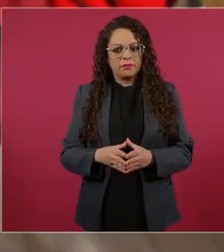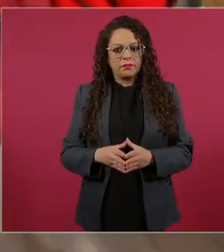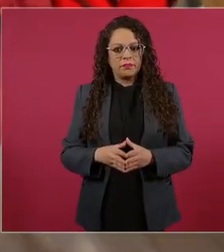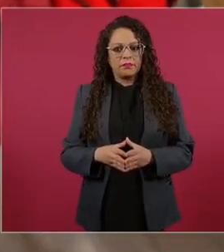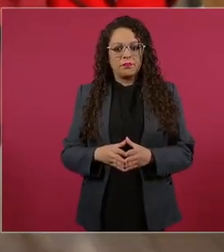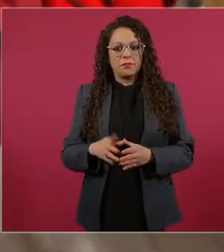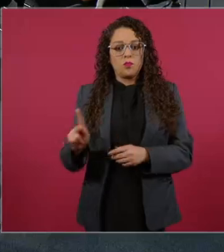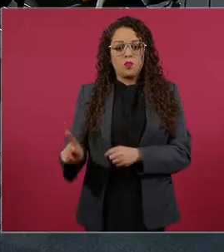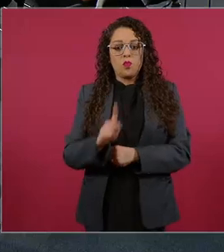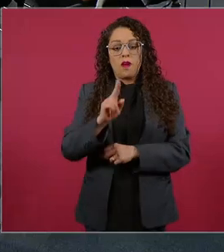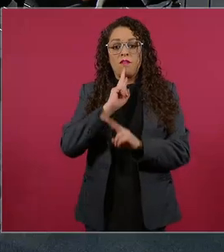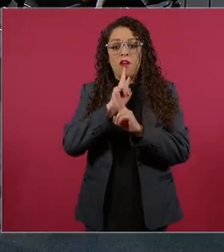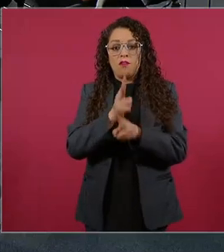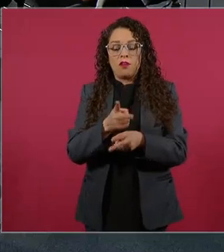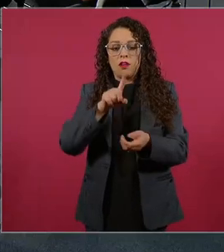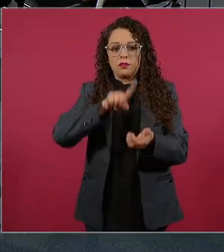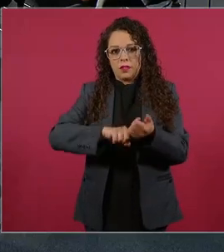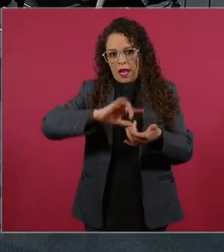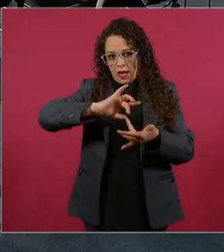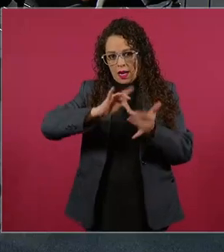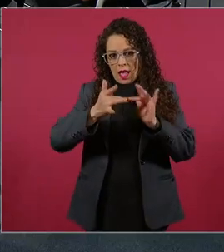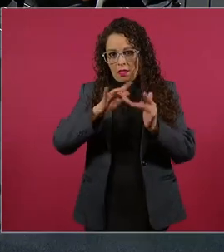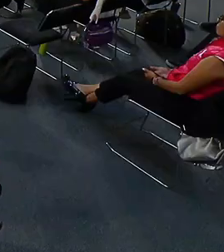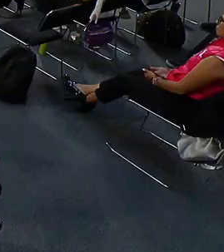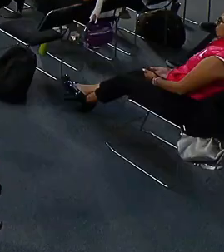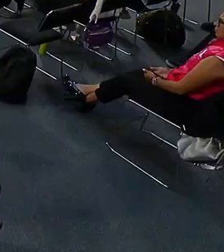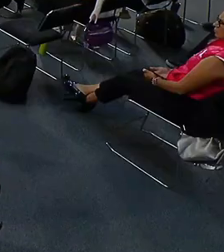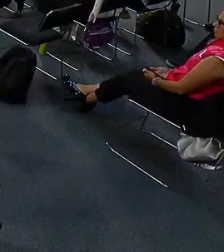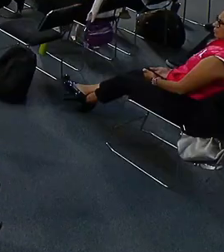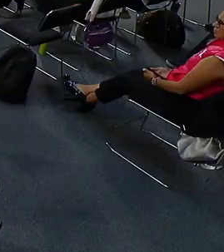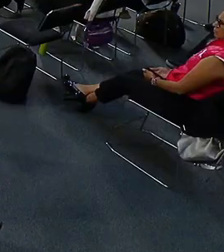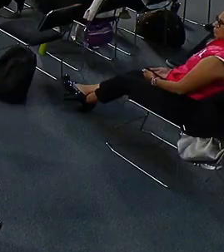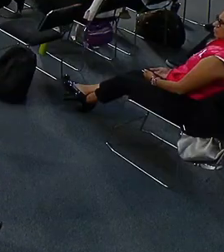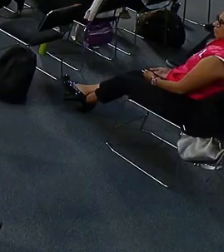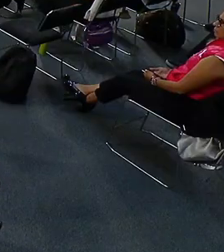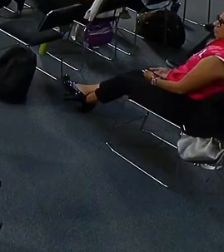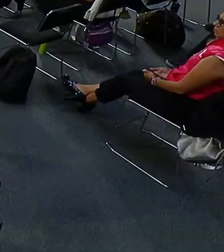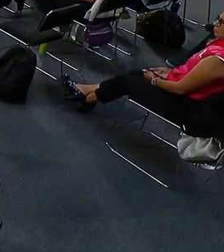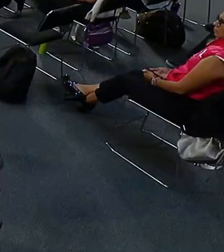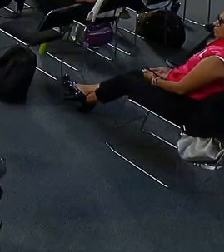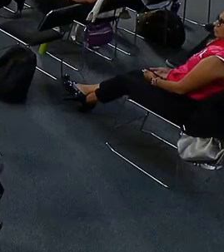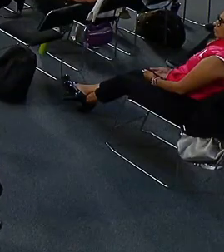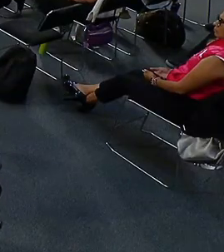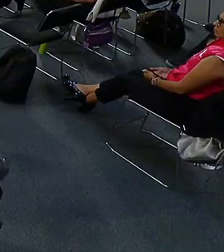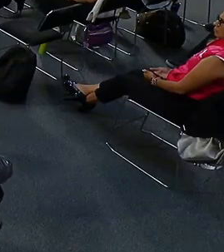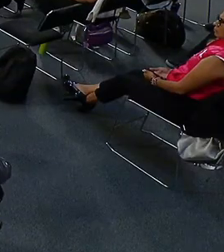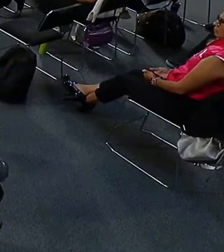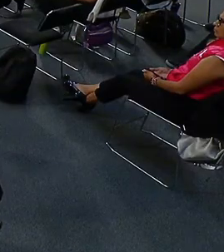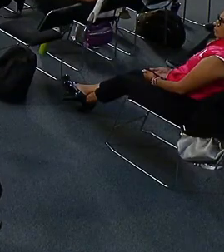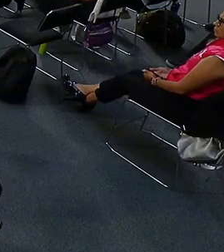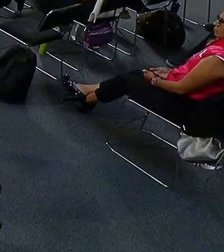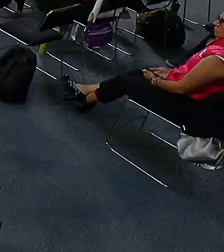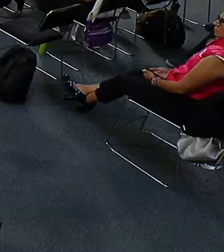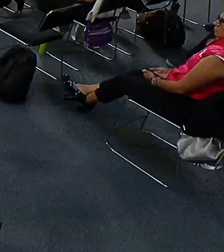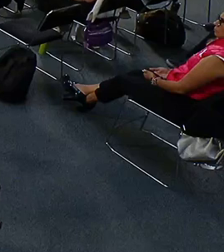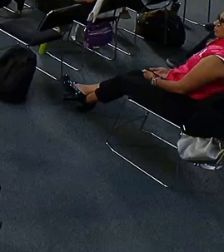sociales. Sí, pero ¿a quién cuestionó? A New York Times, ayer